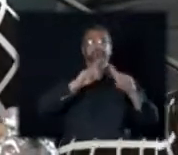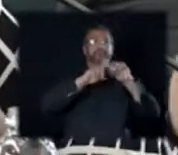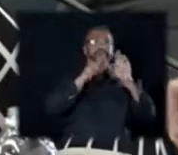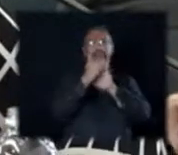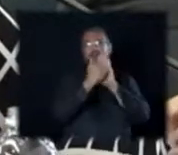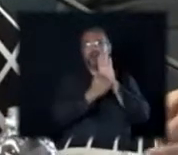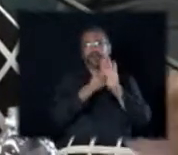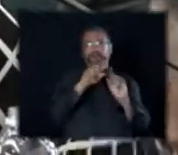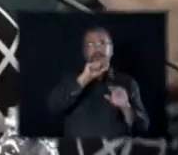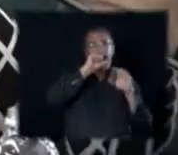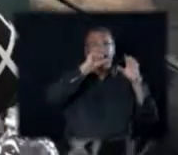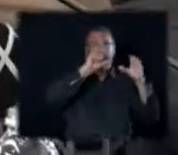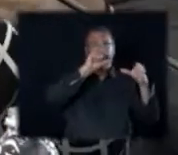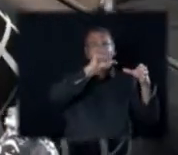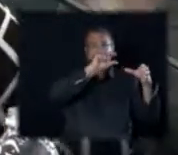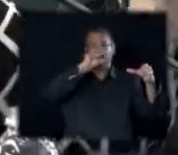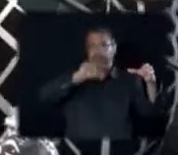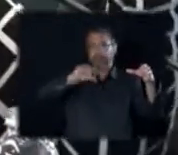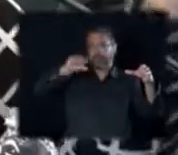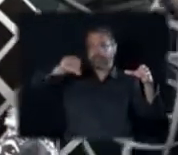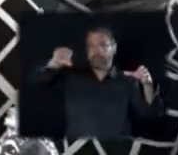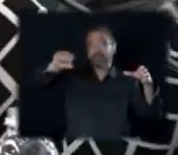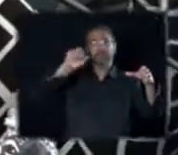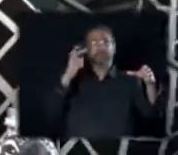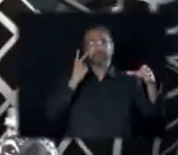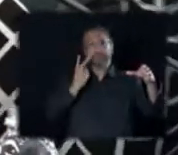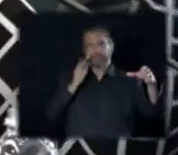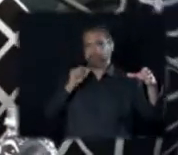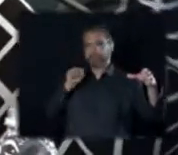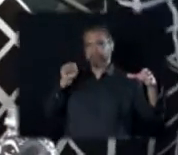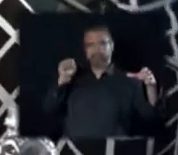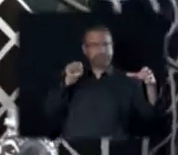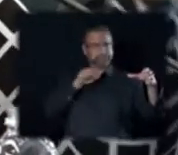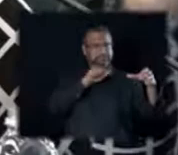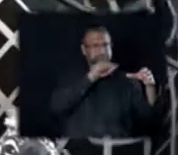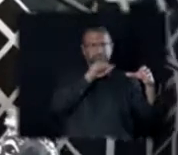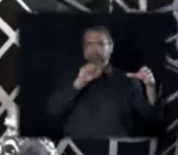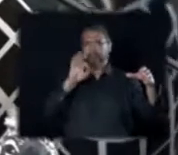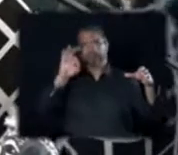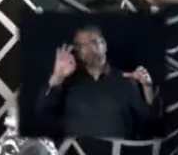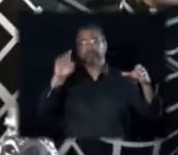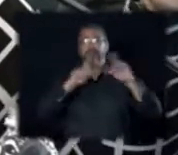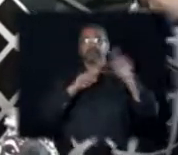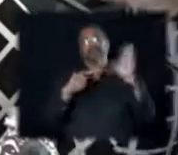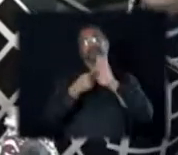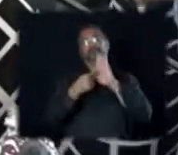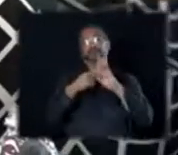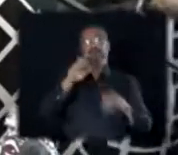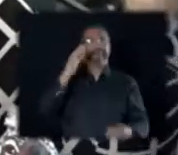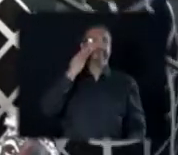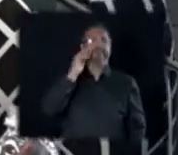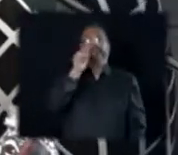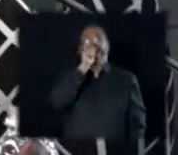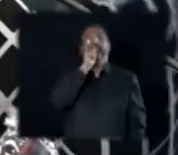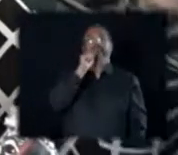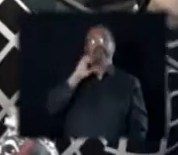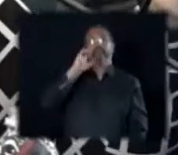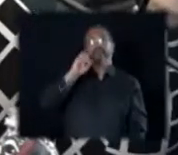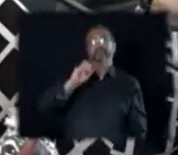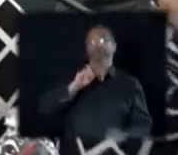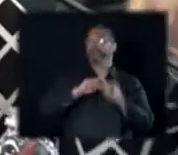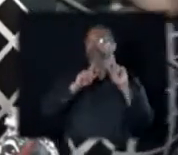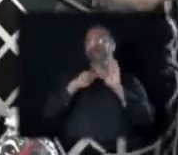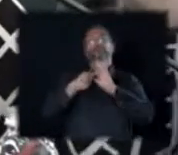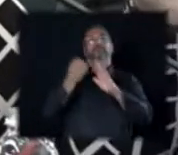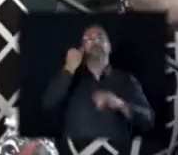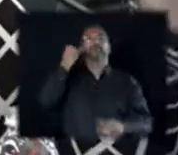distintas cuentas en distintos bancos conectadas de manera que provea la misma visibilidad. Y aún en el sector privado, yo imagino que ustedes lo